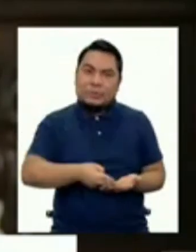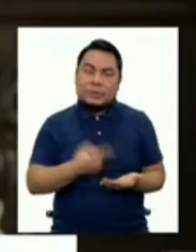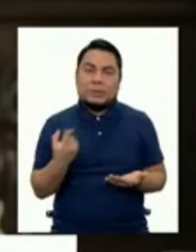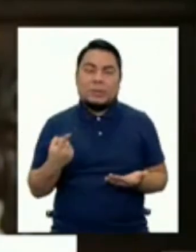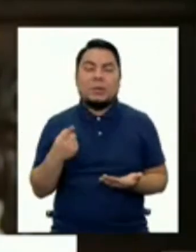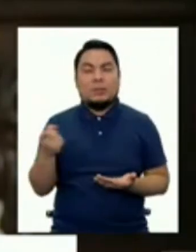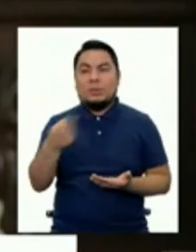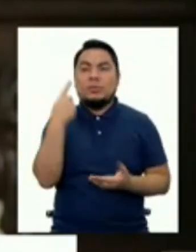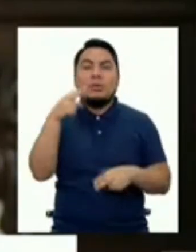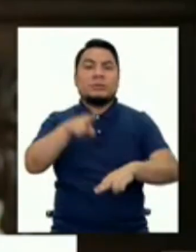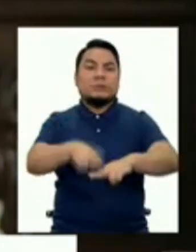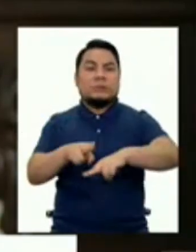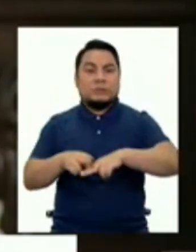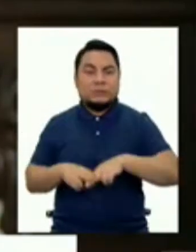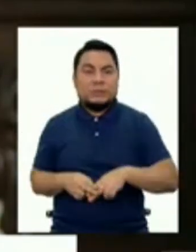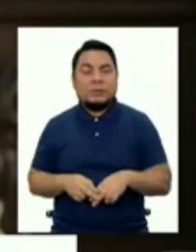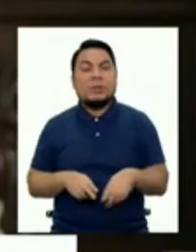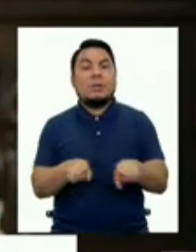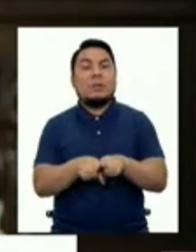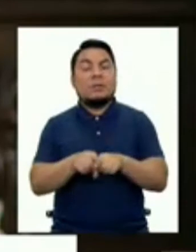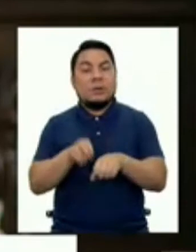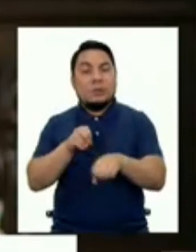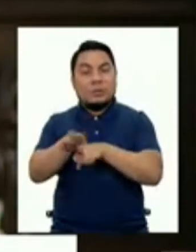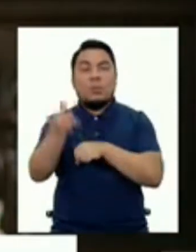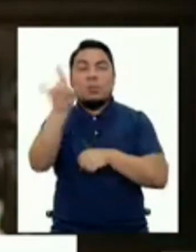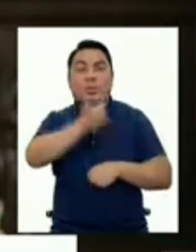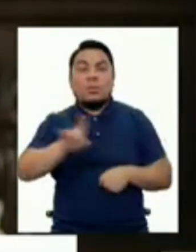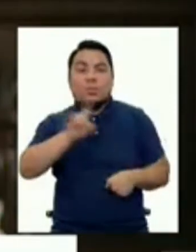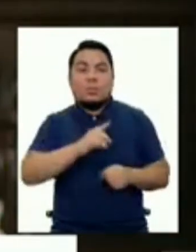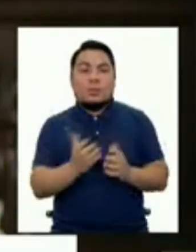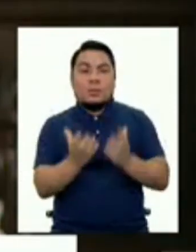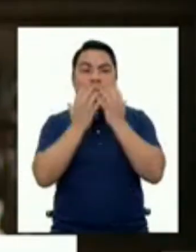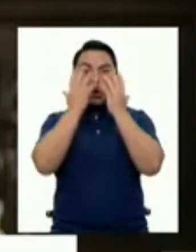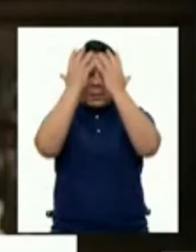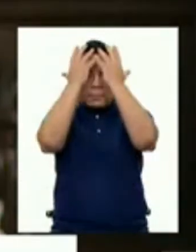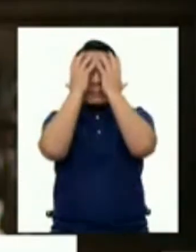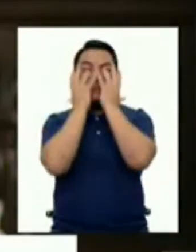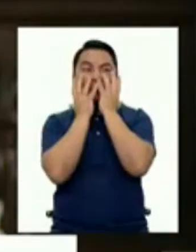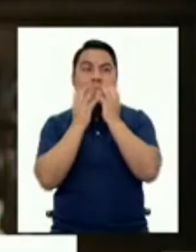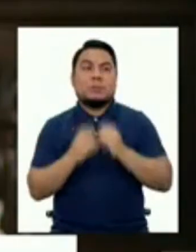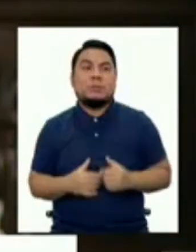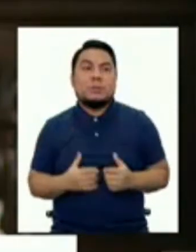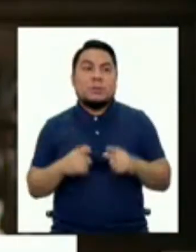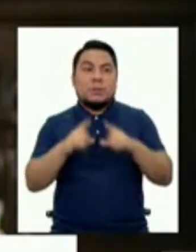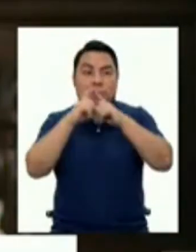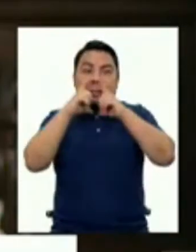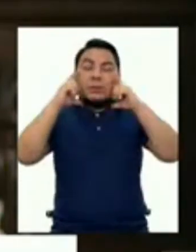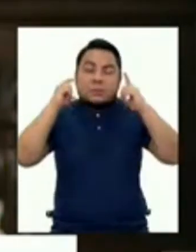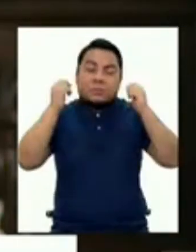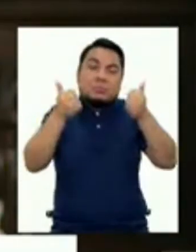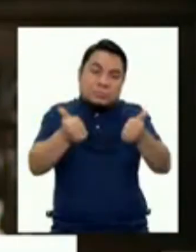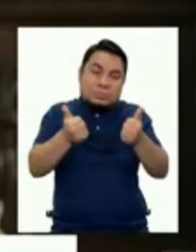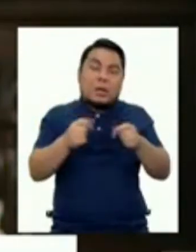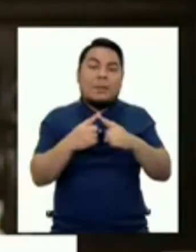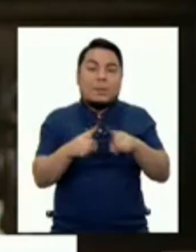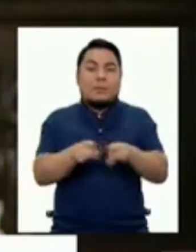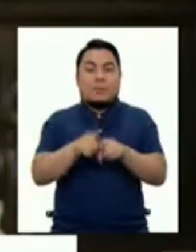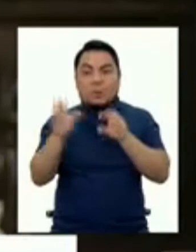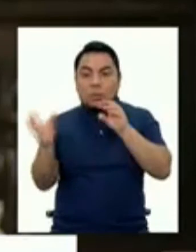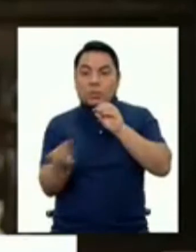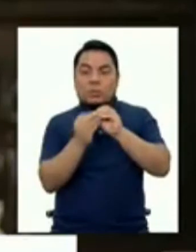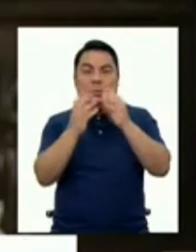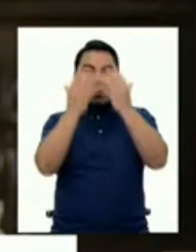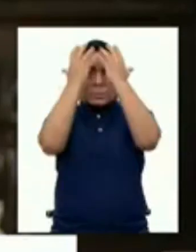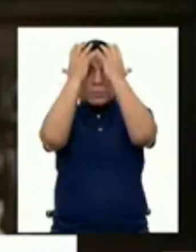Y también la recomendación de usar los protectores faciales, además, obviamente, del uso de mascarillas, de tal